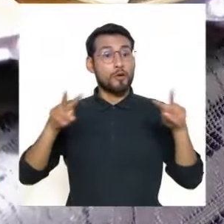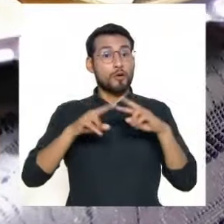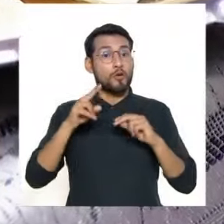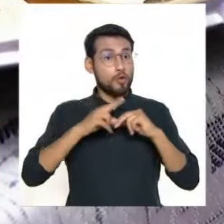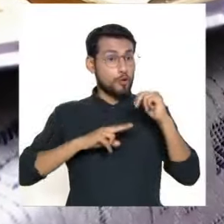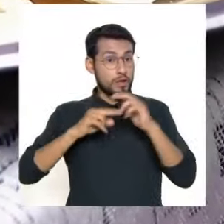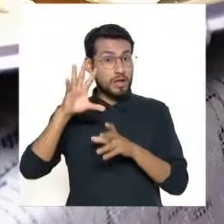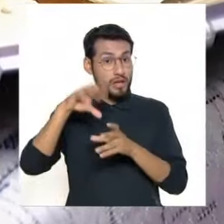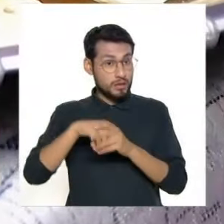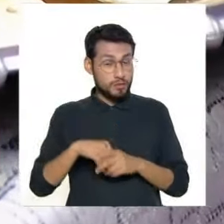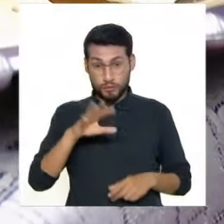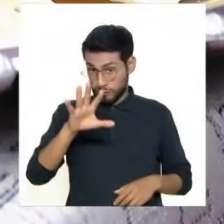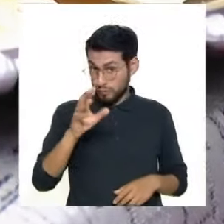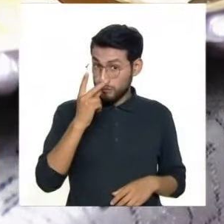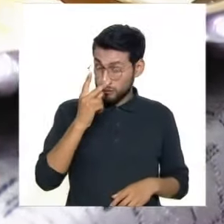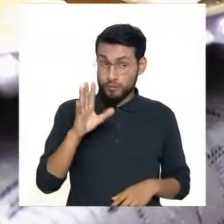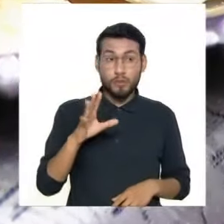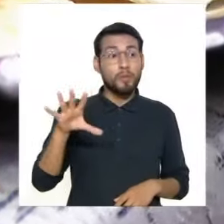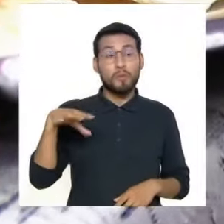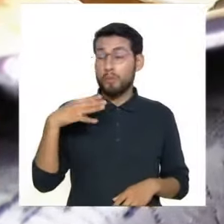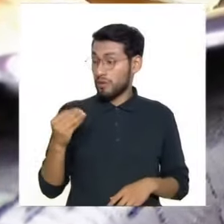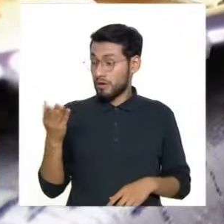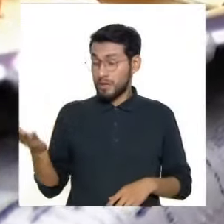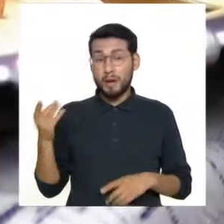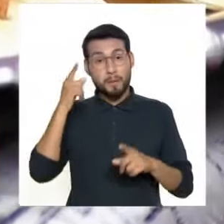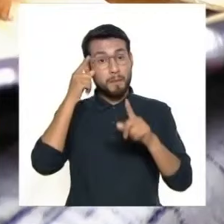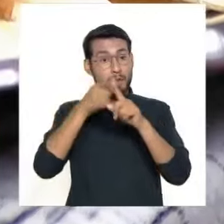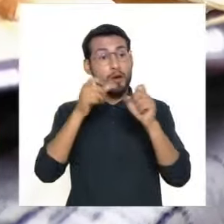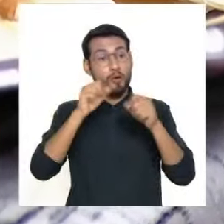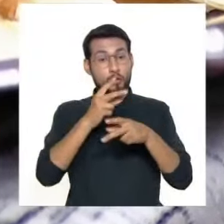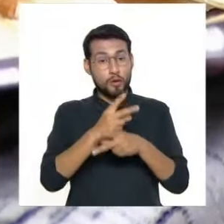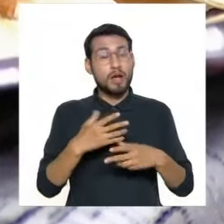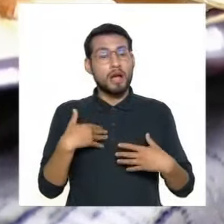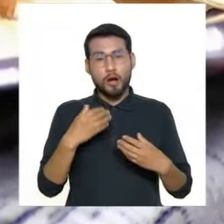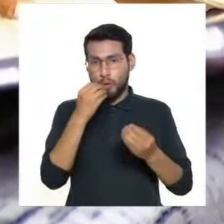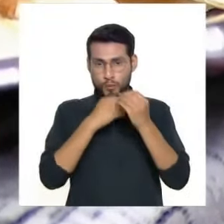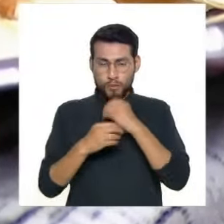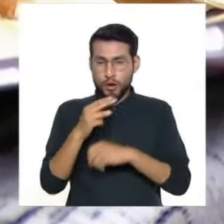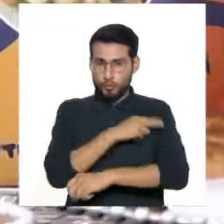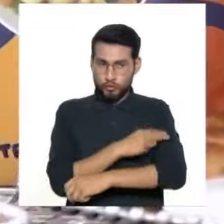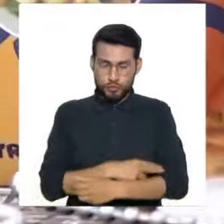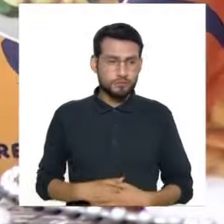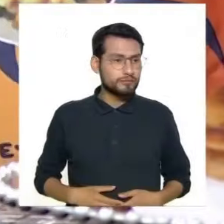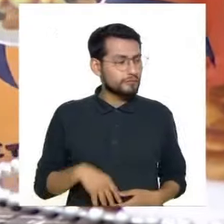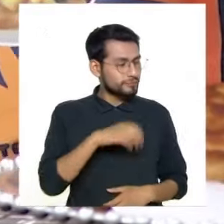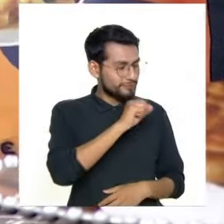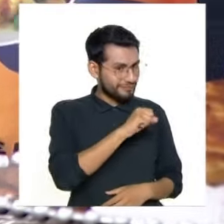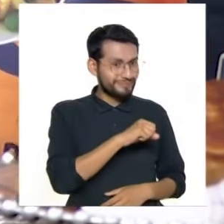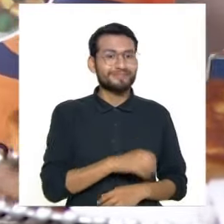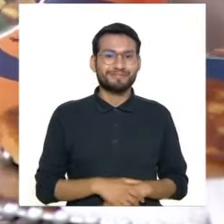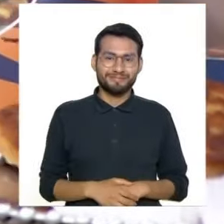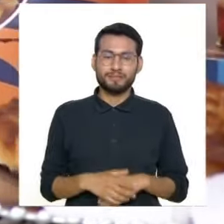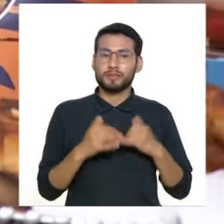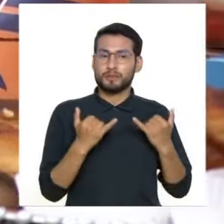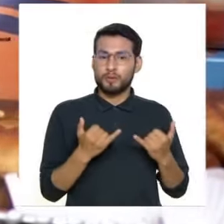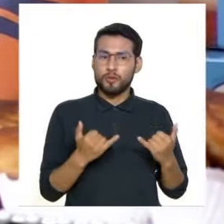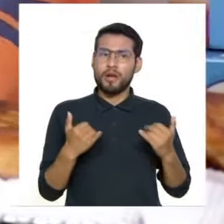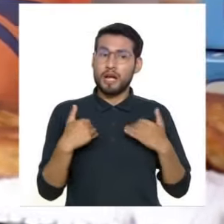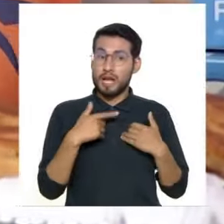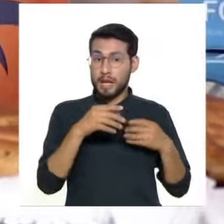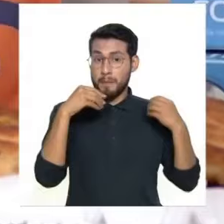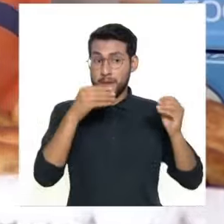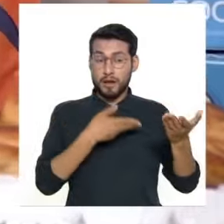nutritivo ojo con eso porque esto está justamente pensado para cuidar nuestra nutrición Exactamente no Y estos productos actualmente están en